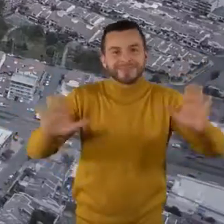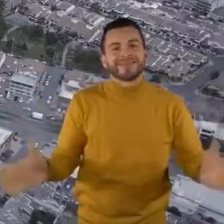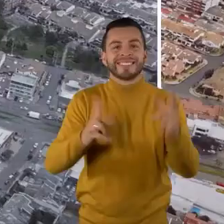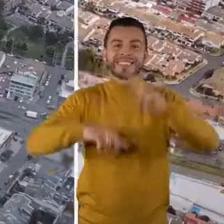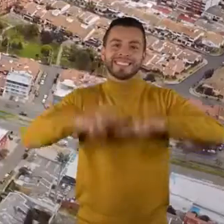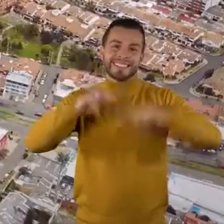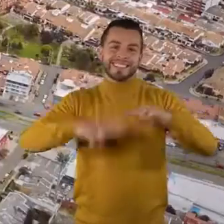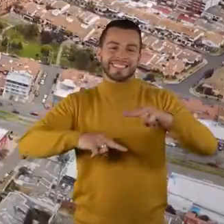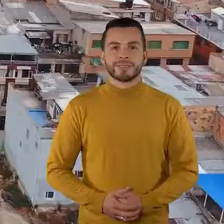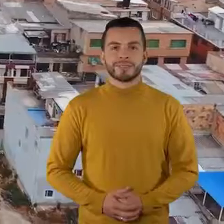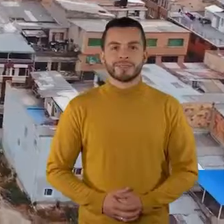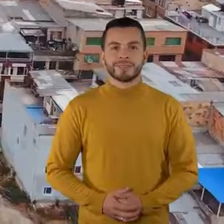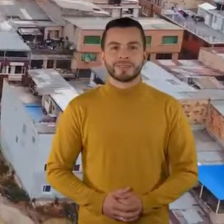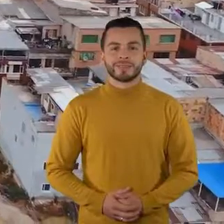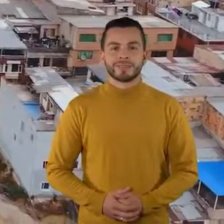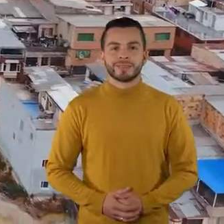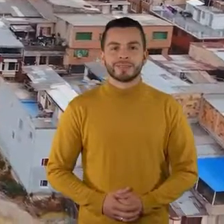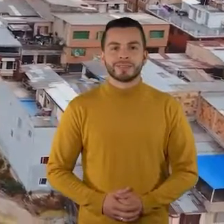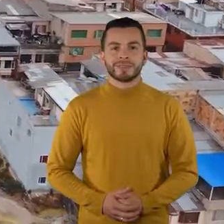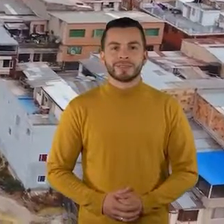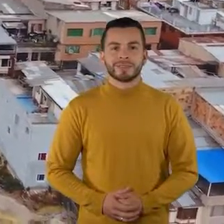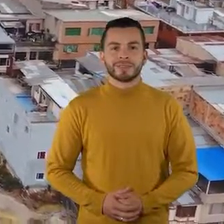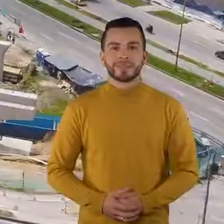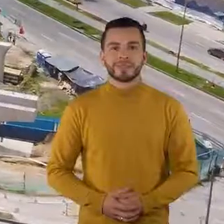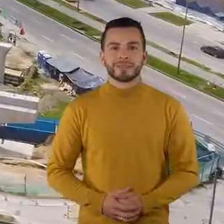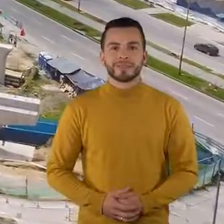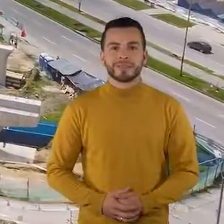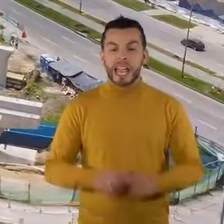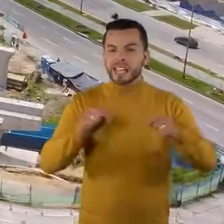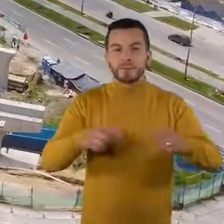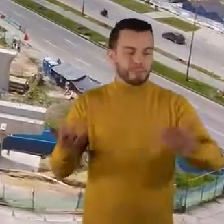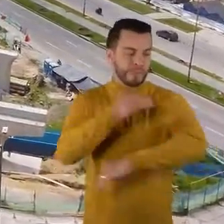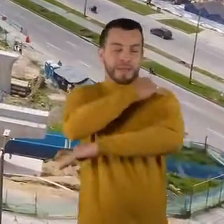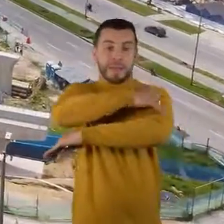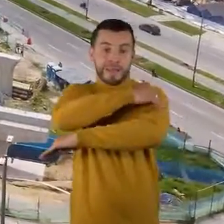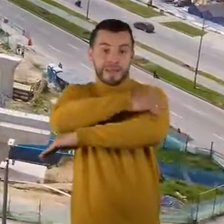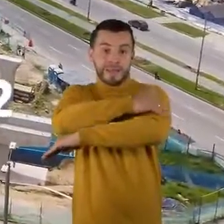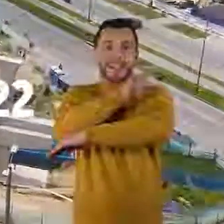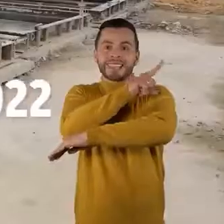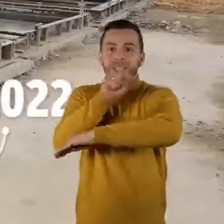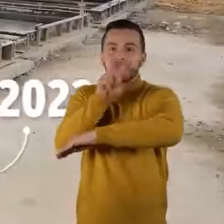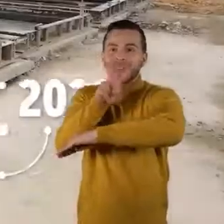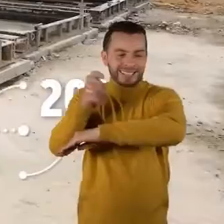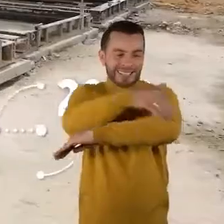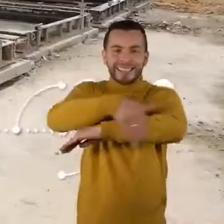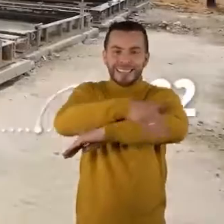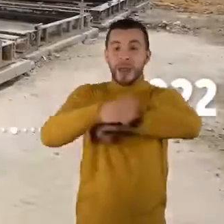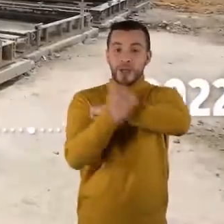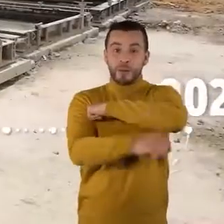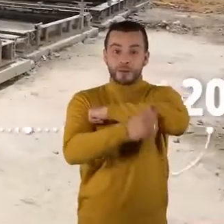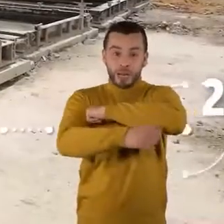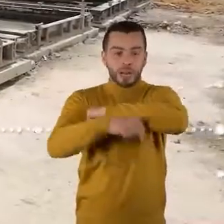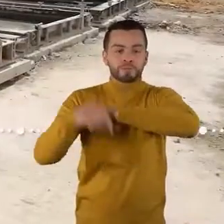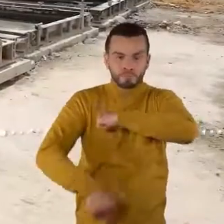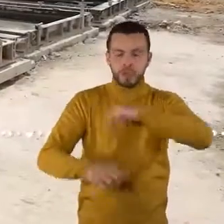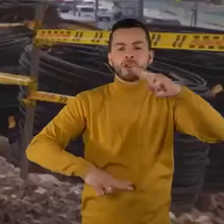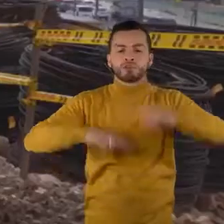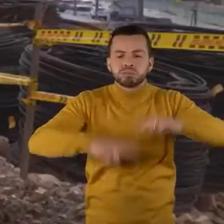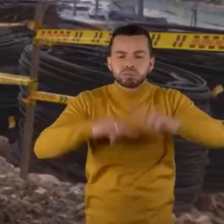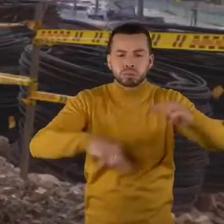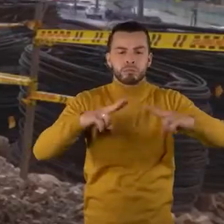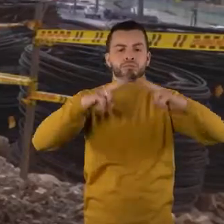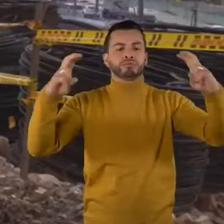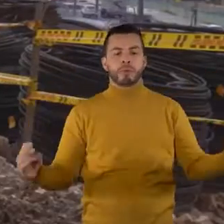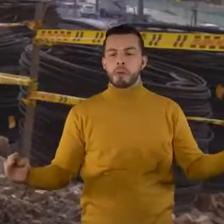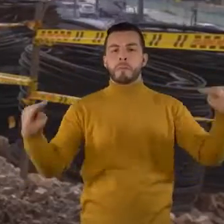kilómetros que incluyen la construcción de dos calzadas de tres carriles en cada sentido también tendrá 23.000